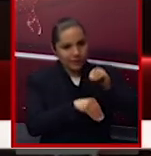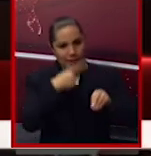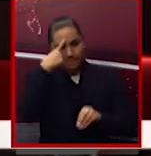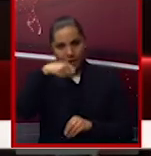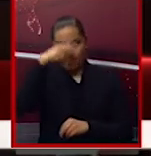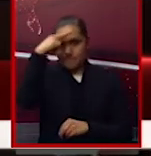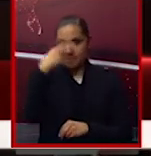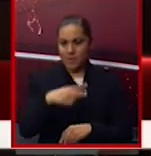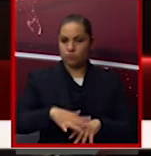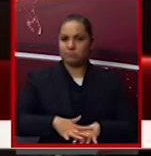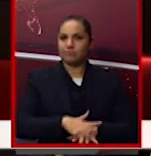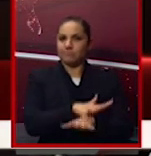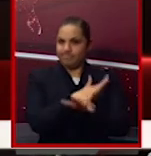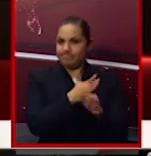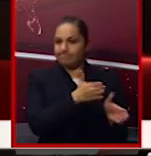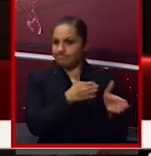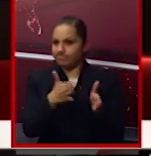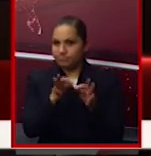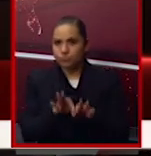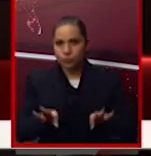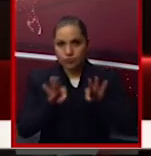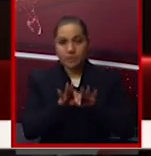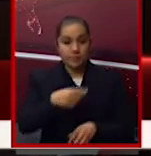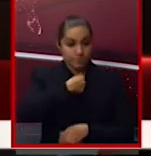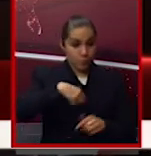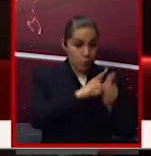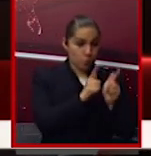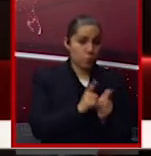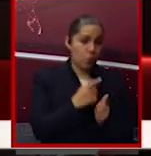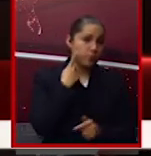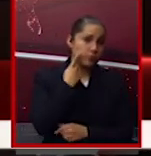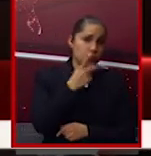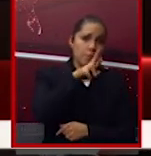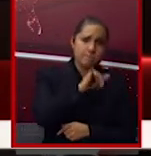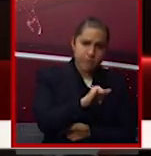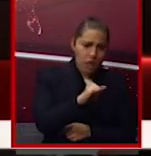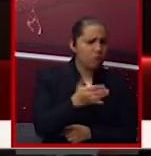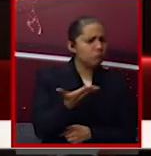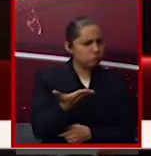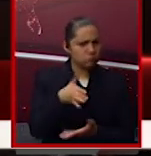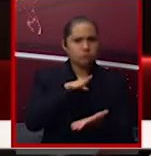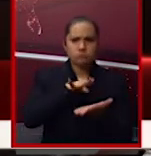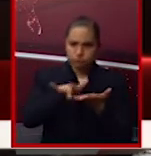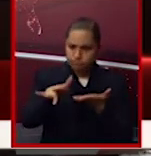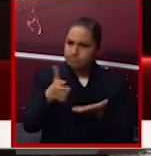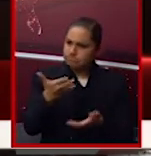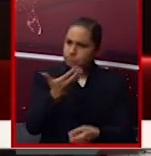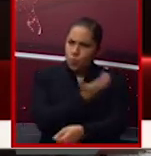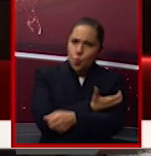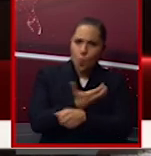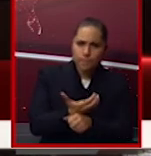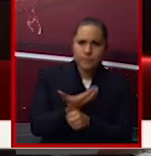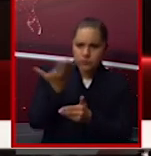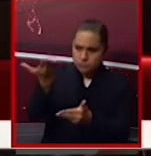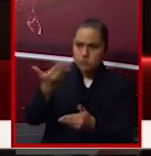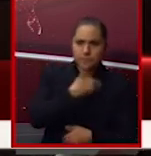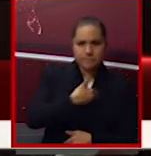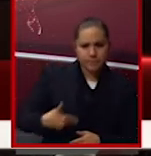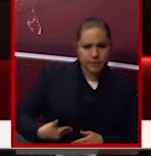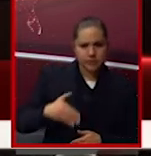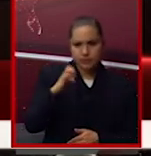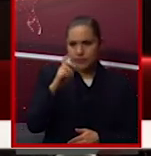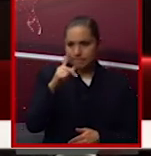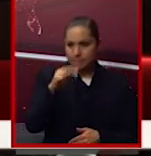y los legisladores del Partido Revolucionario Institucional acompañamos al presidente Enrique Peña Nieto, al presidente de